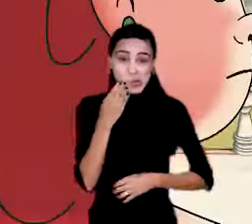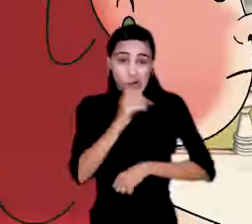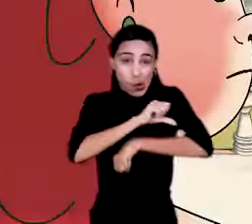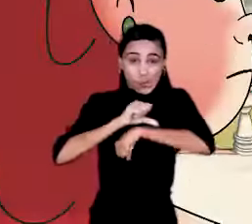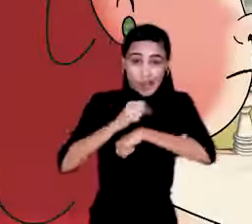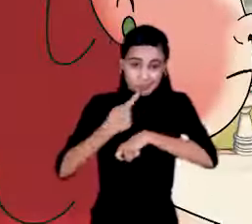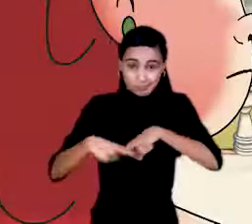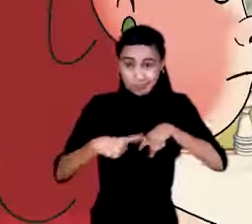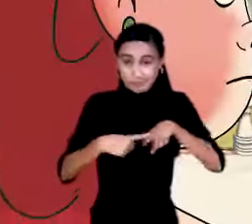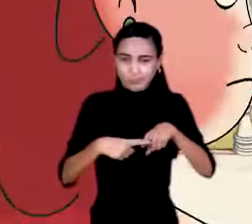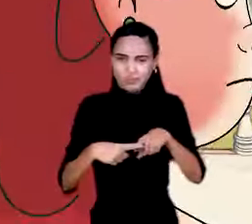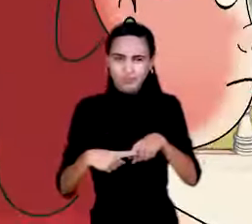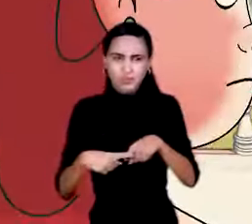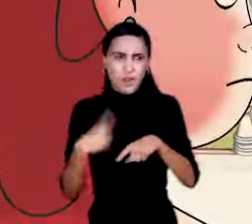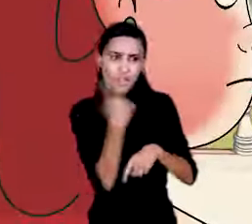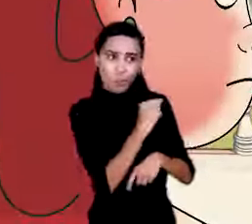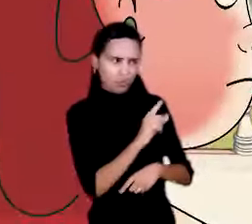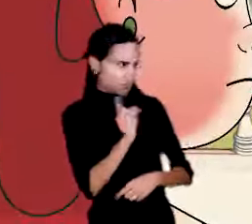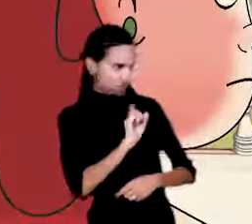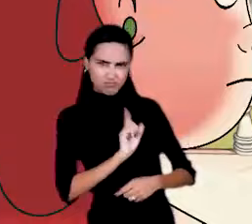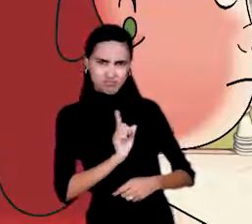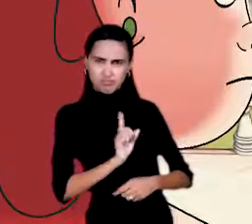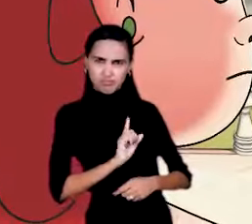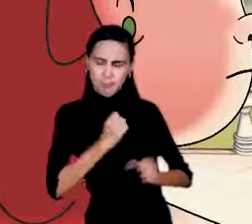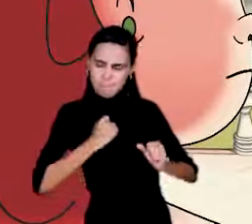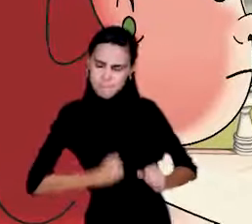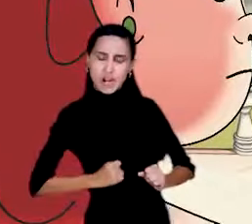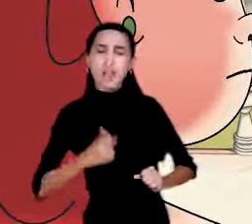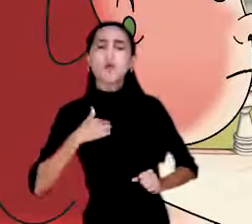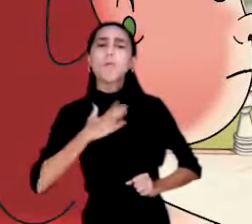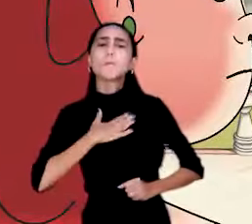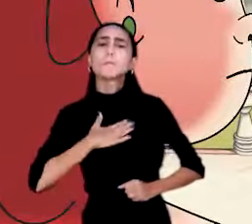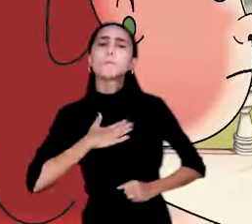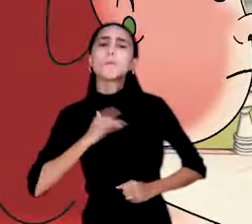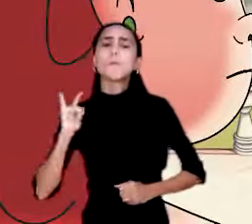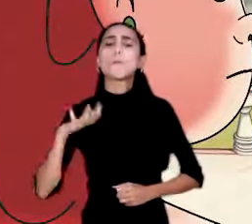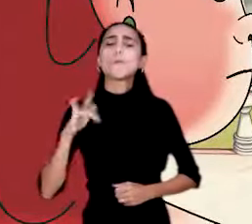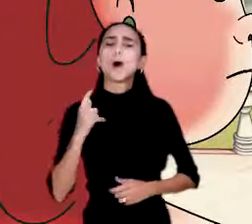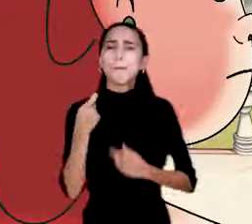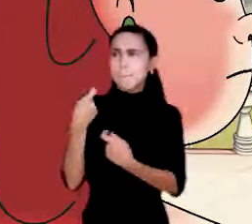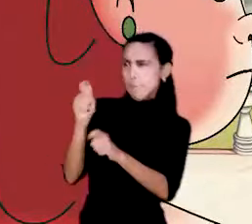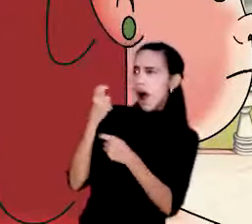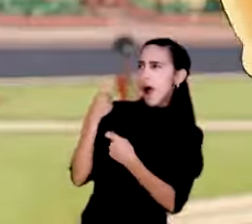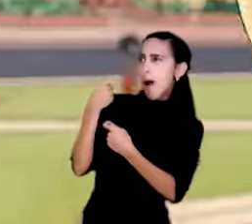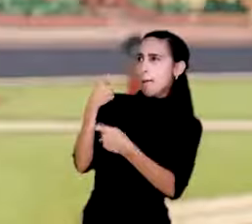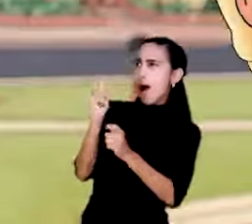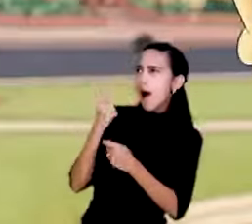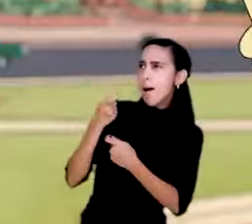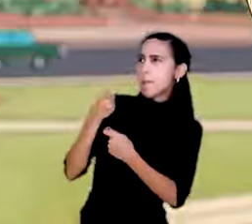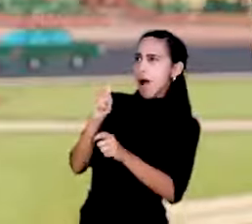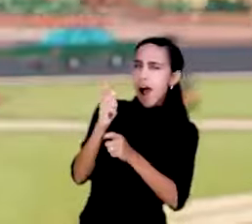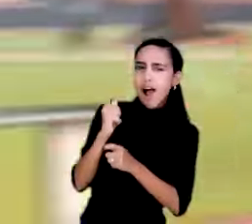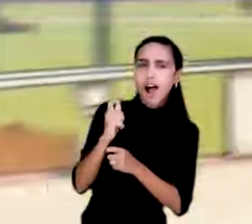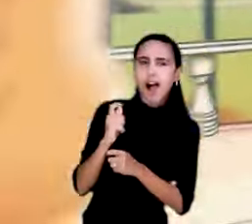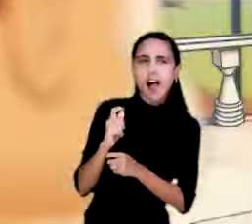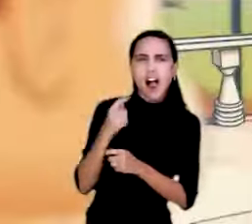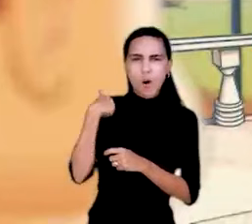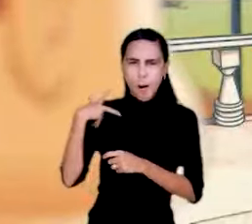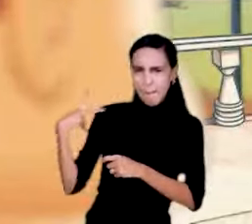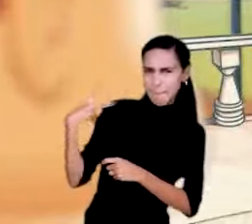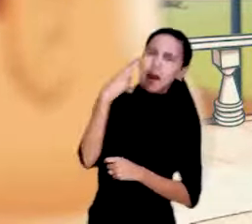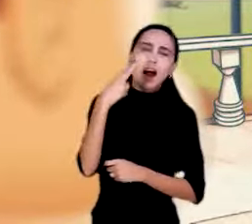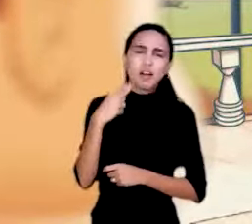vamos? Nah. Este es nuestro parque y mi papalote es una flecha cambiando. A mí no me lo van a